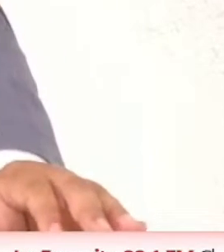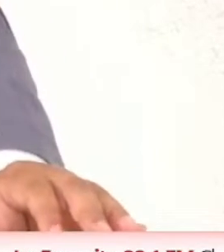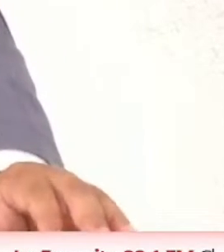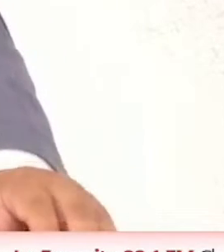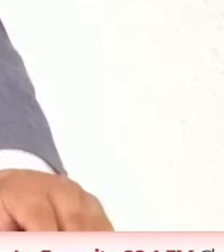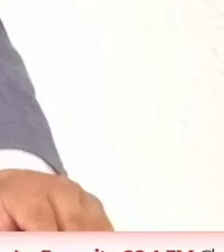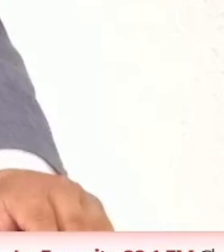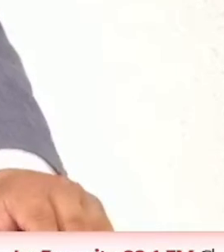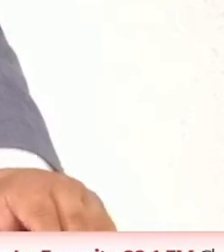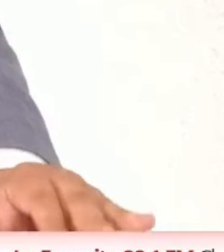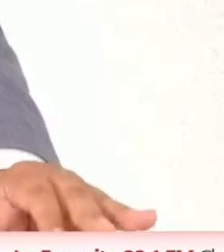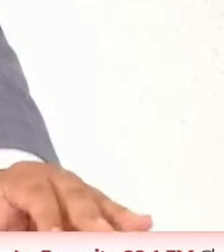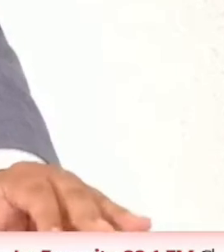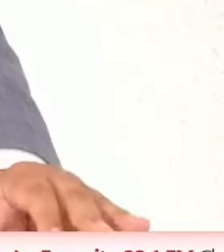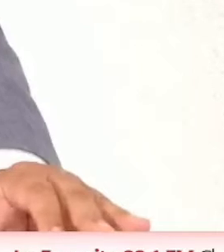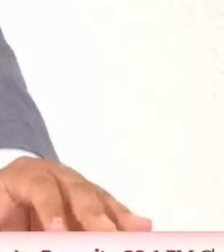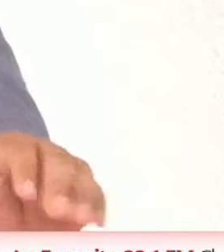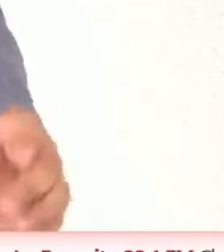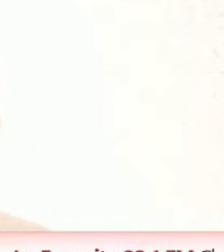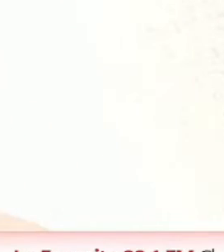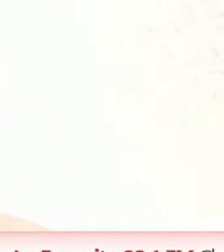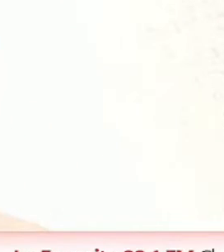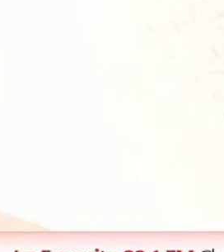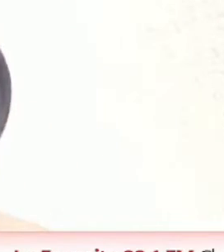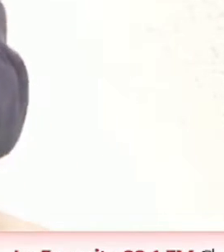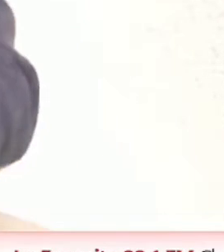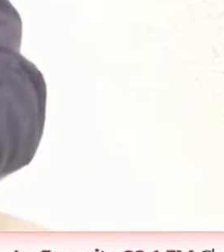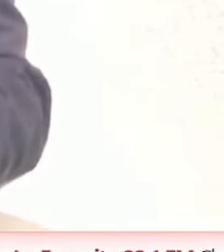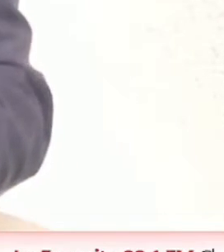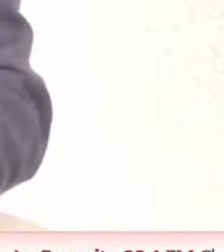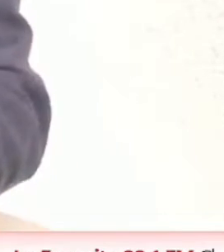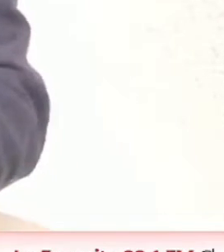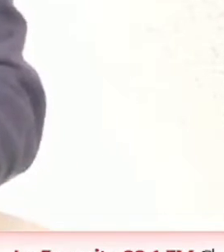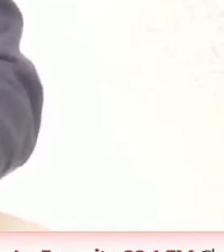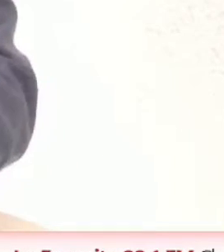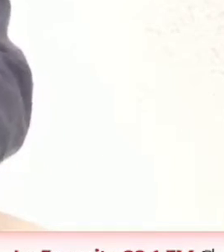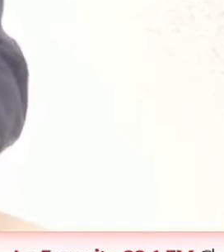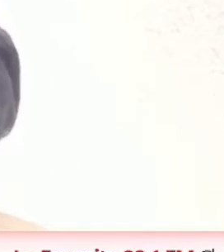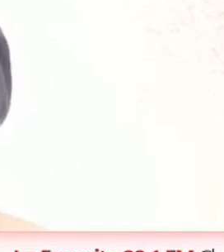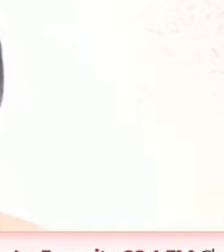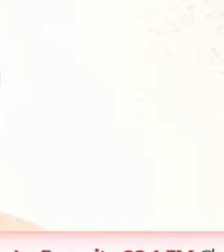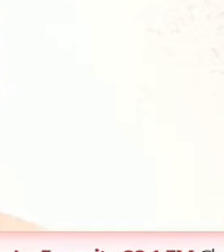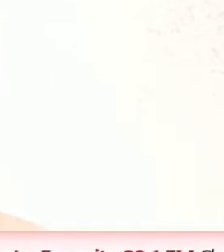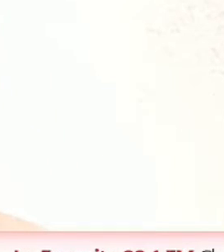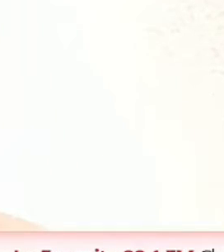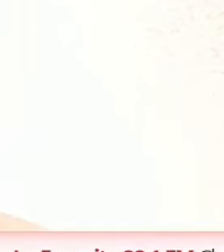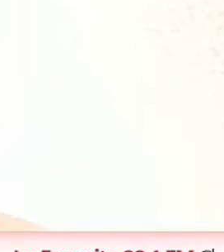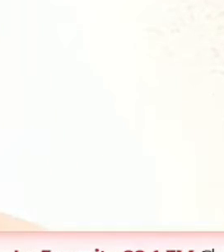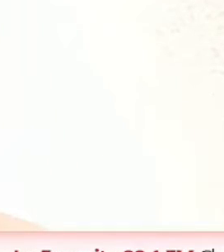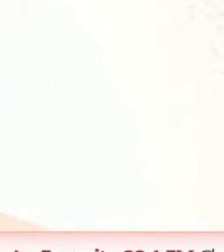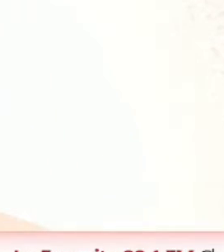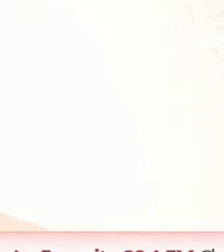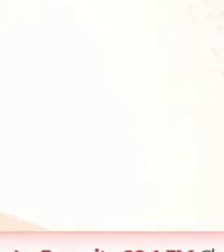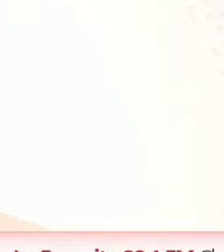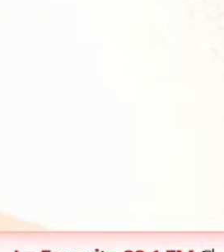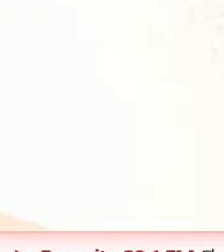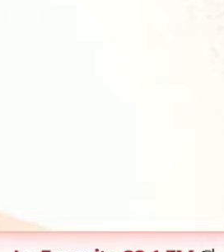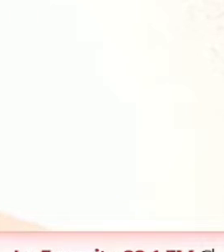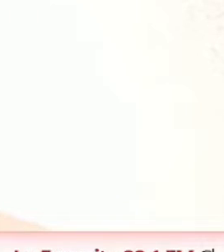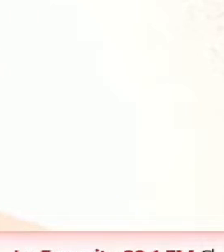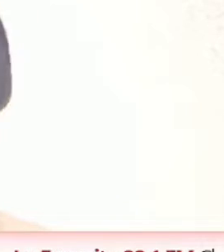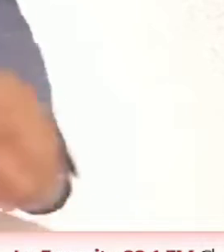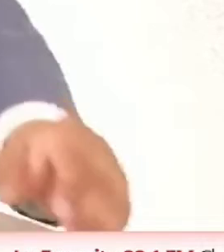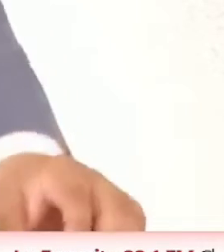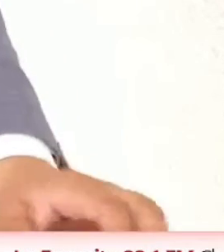seguimiento a estas exigencias. Inclusive apuntó que se requirió del apoyo de un